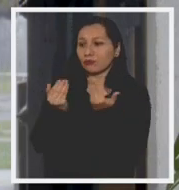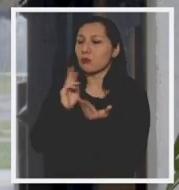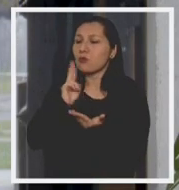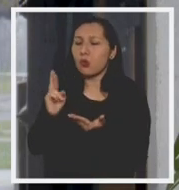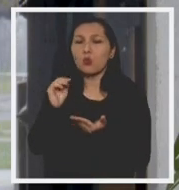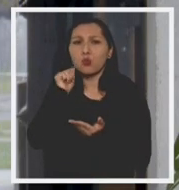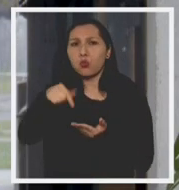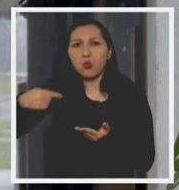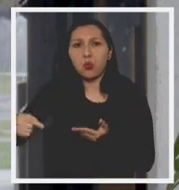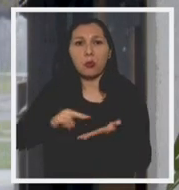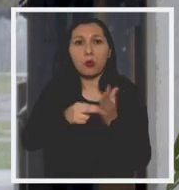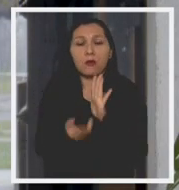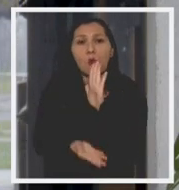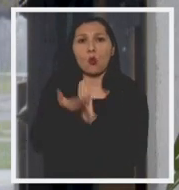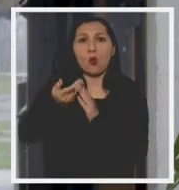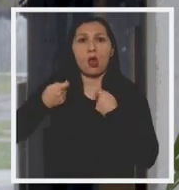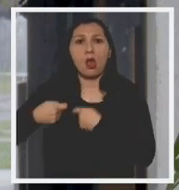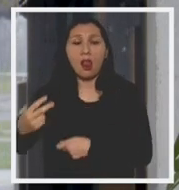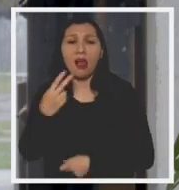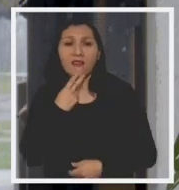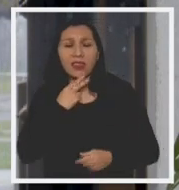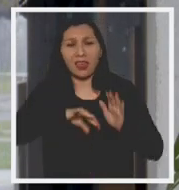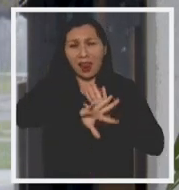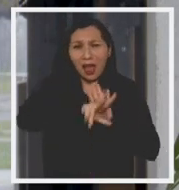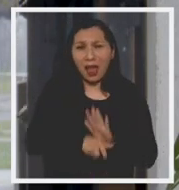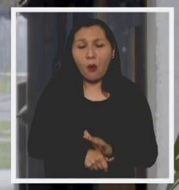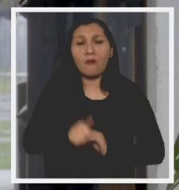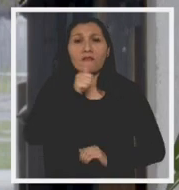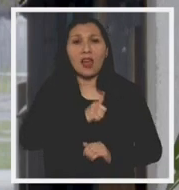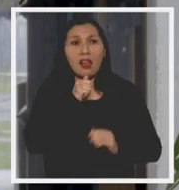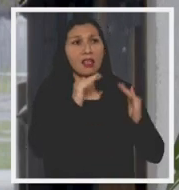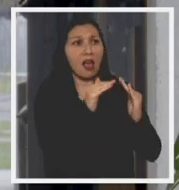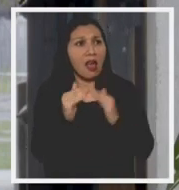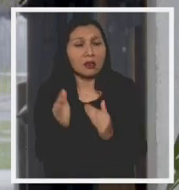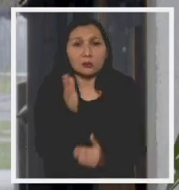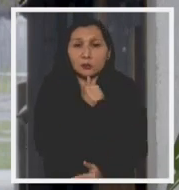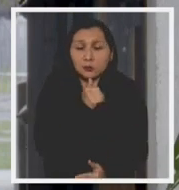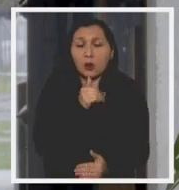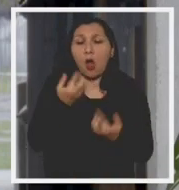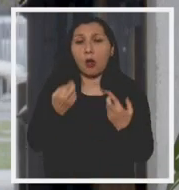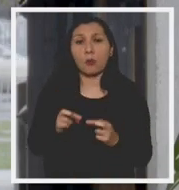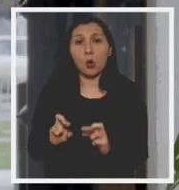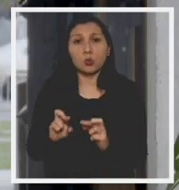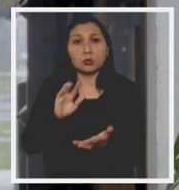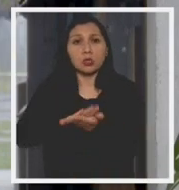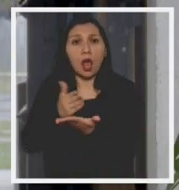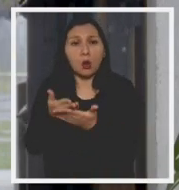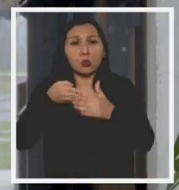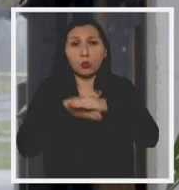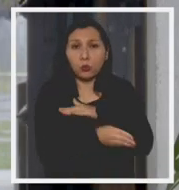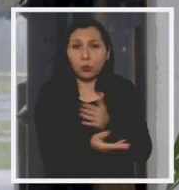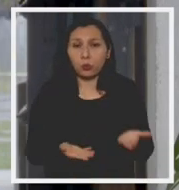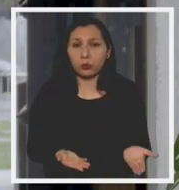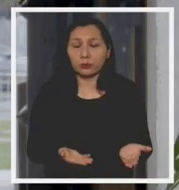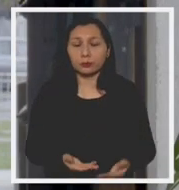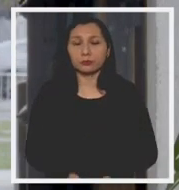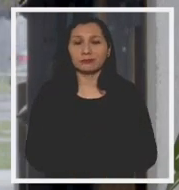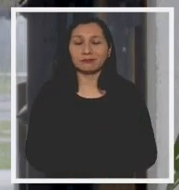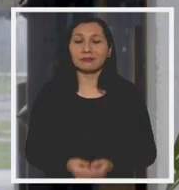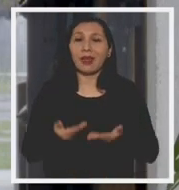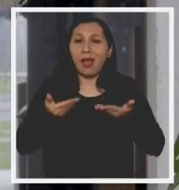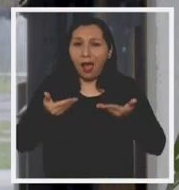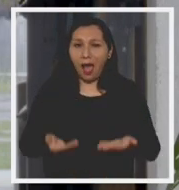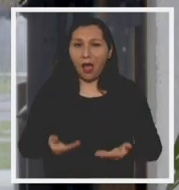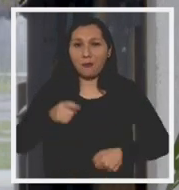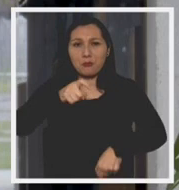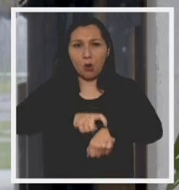cotidianos, urgentes. El alza del costo de la vida, la delincuencia, la falta de vivienda, la oportunidad de la salud. Este